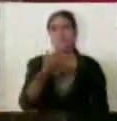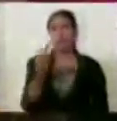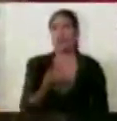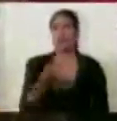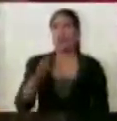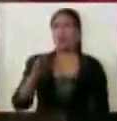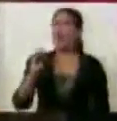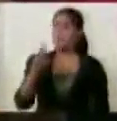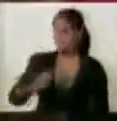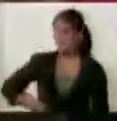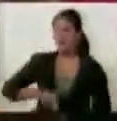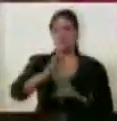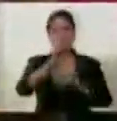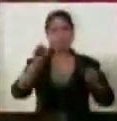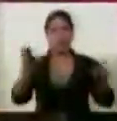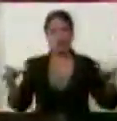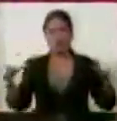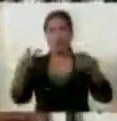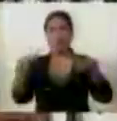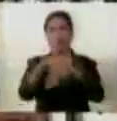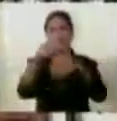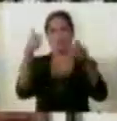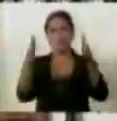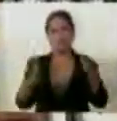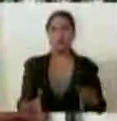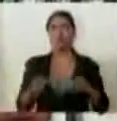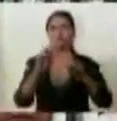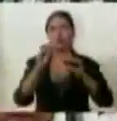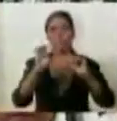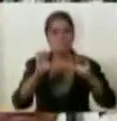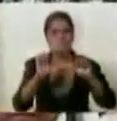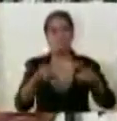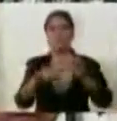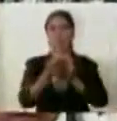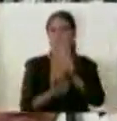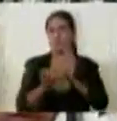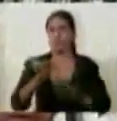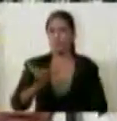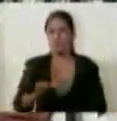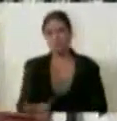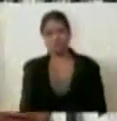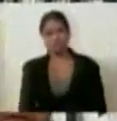Presidente, llame, reúna al Consejo de Ministros y llame a una Asamblea Nacional Constituyente.